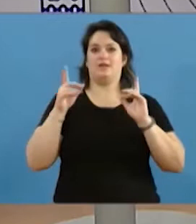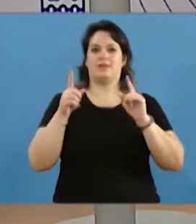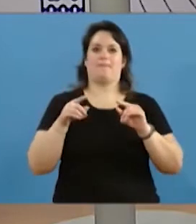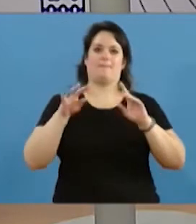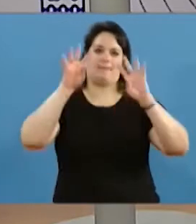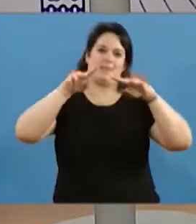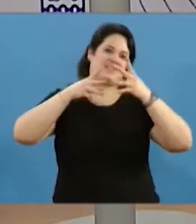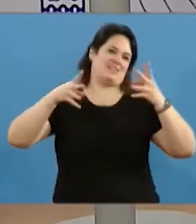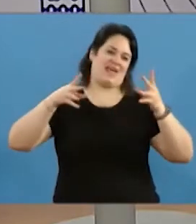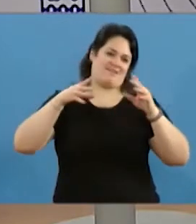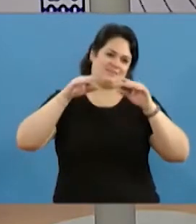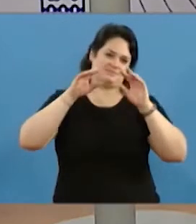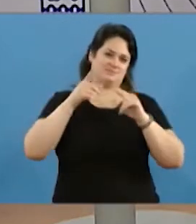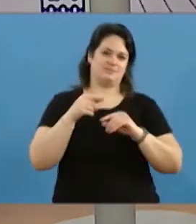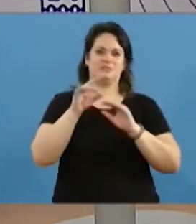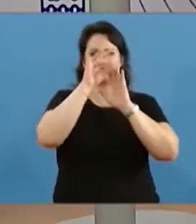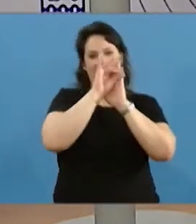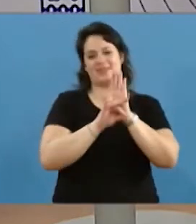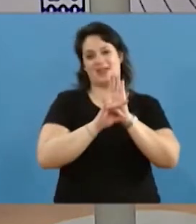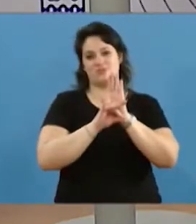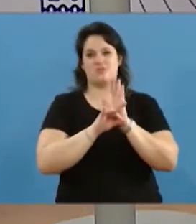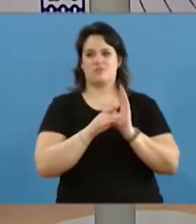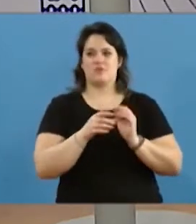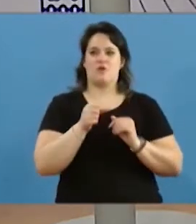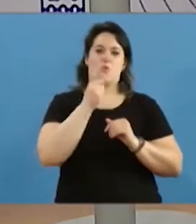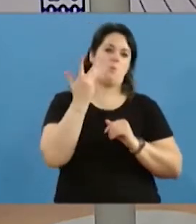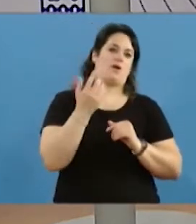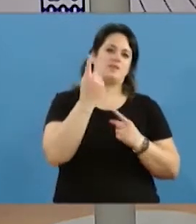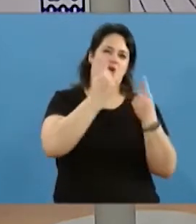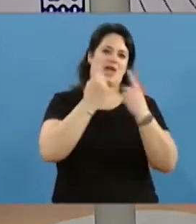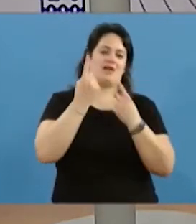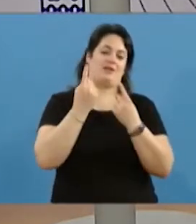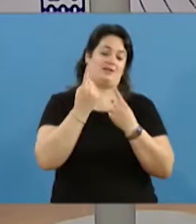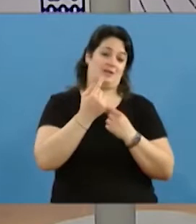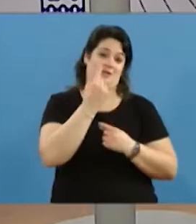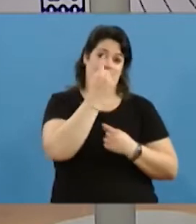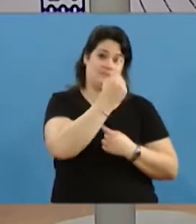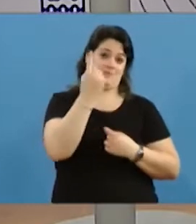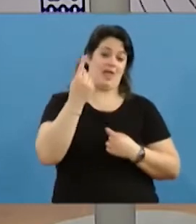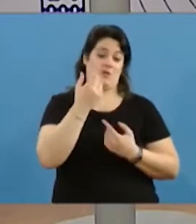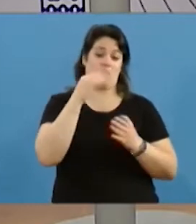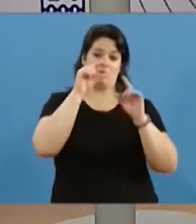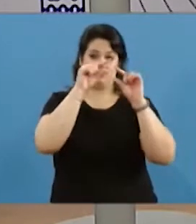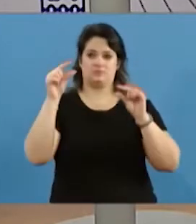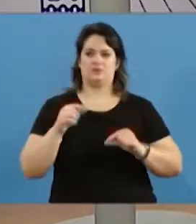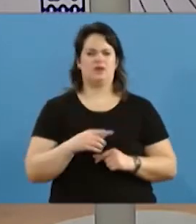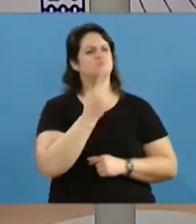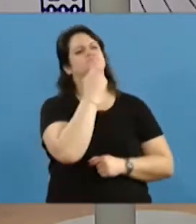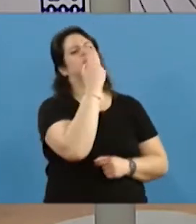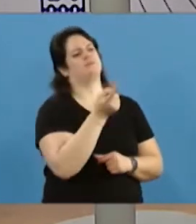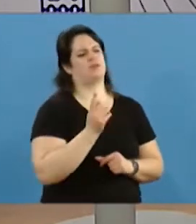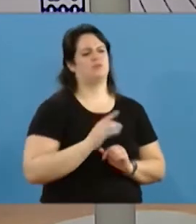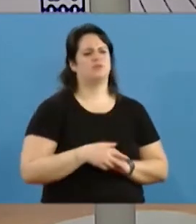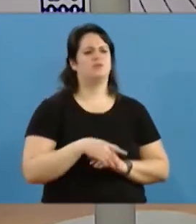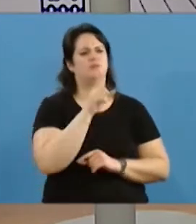tabla. Una tabla. ¿Sí? Miro los datos y puedo decir cuánto le corresponde a cada uno. Bien. ¿Sí? Una pregunta, porque